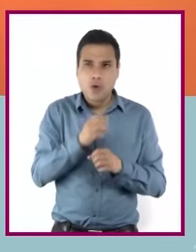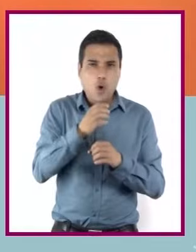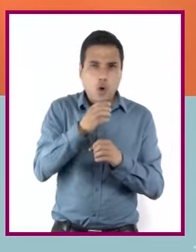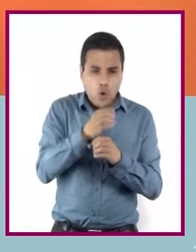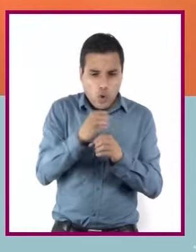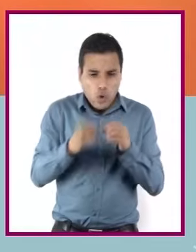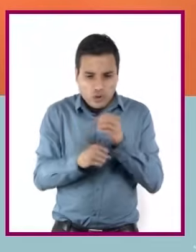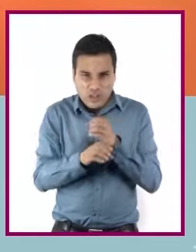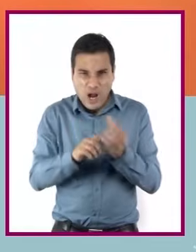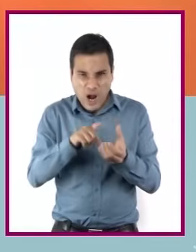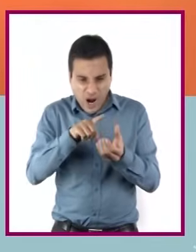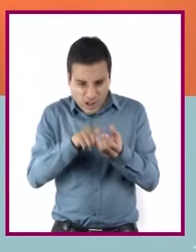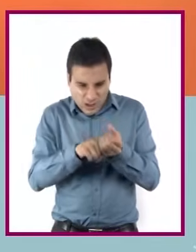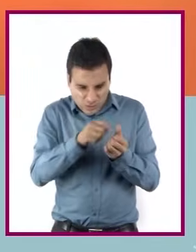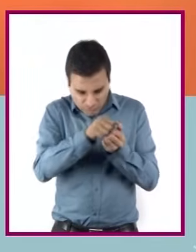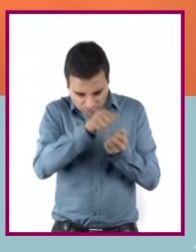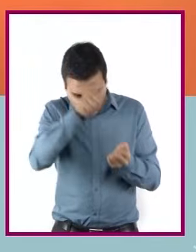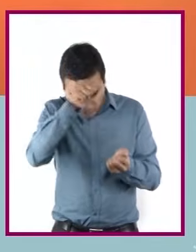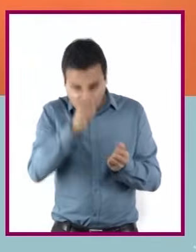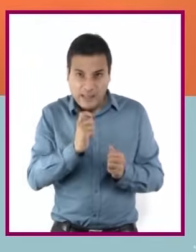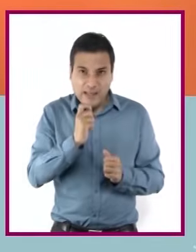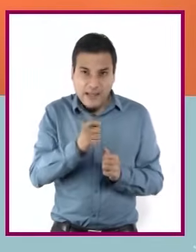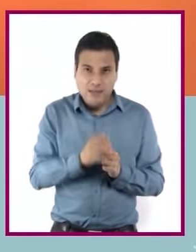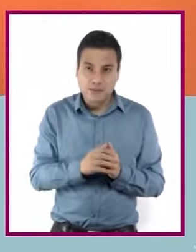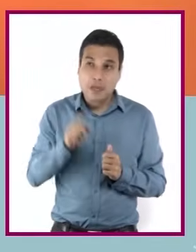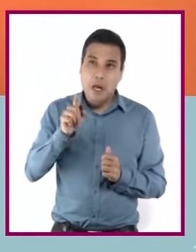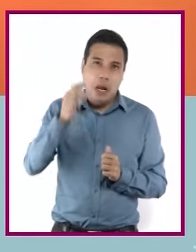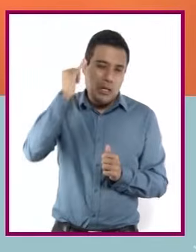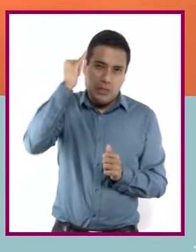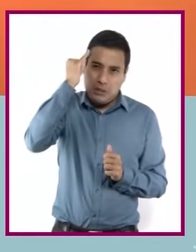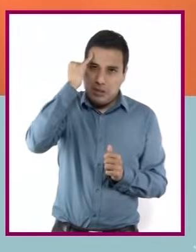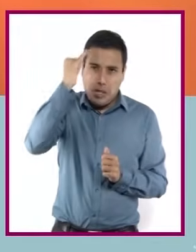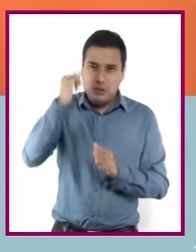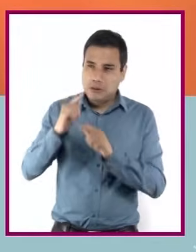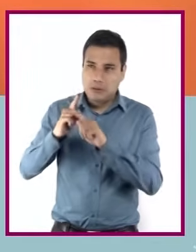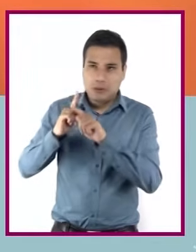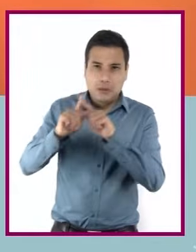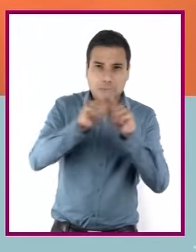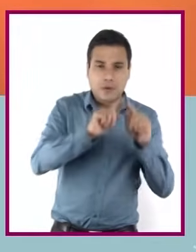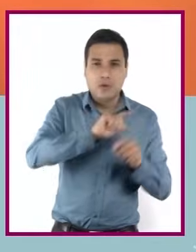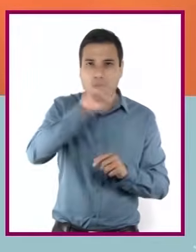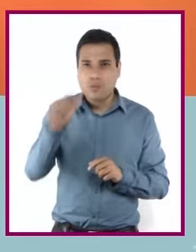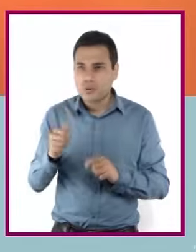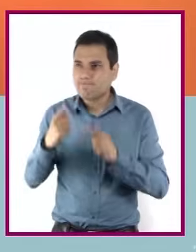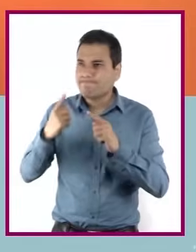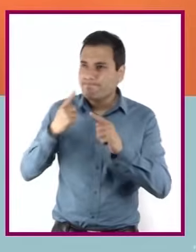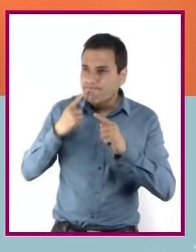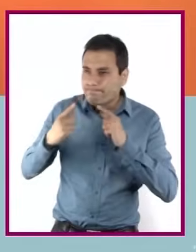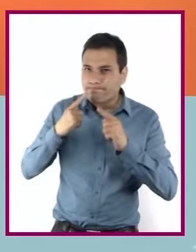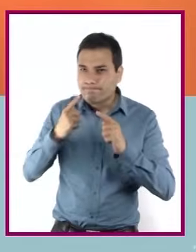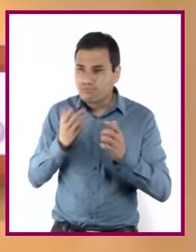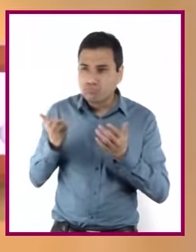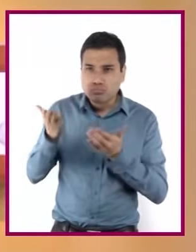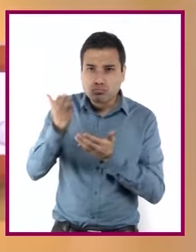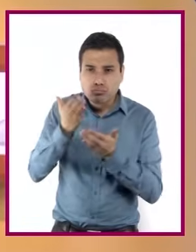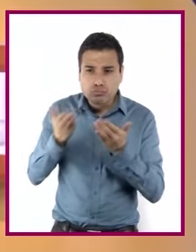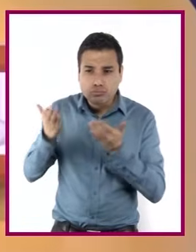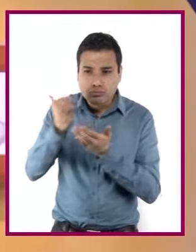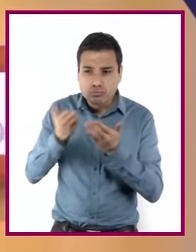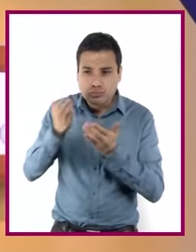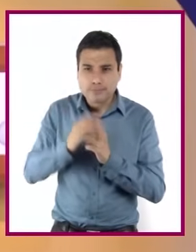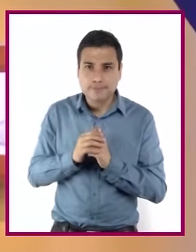cosas?, propusieron ideas que argumentaron y discutieron a partir de sus observaciones y razonamientos.